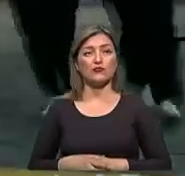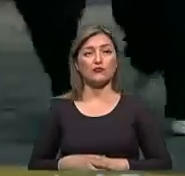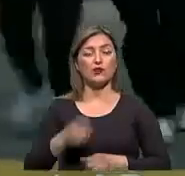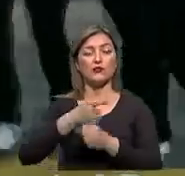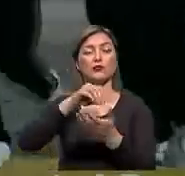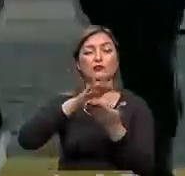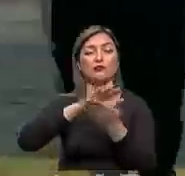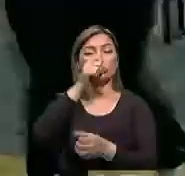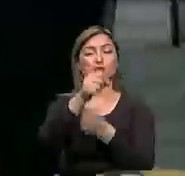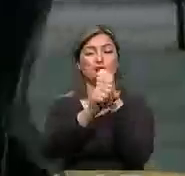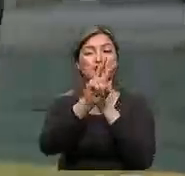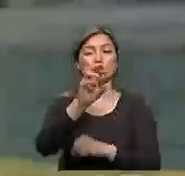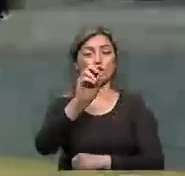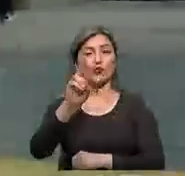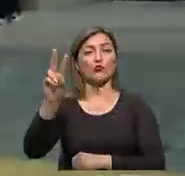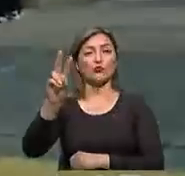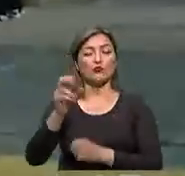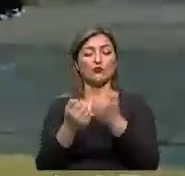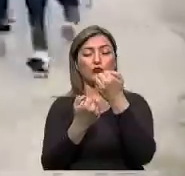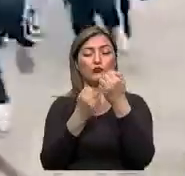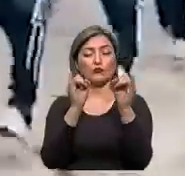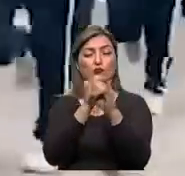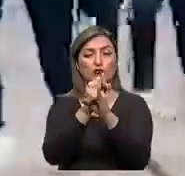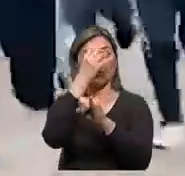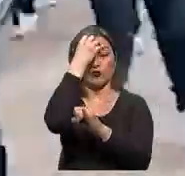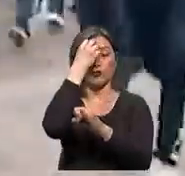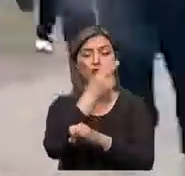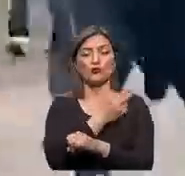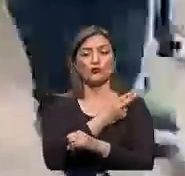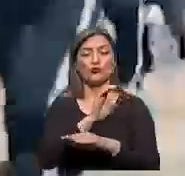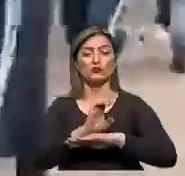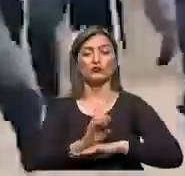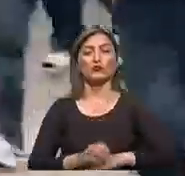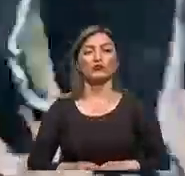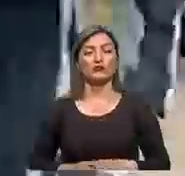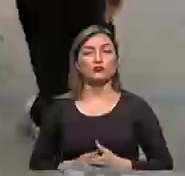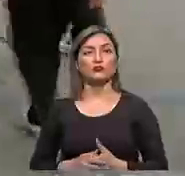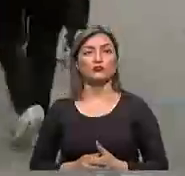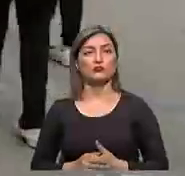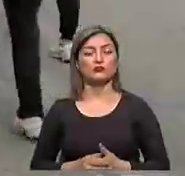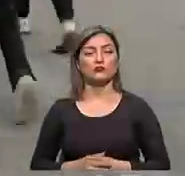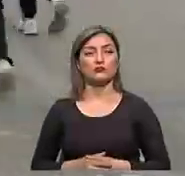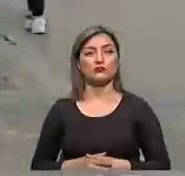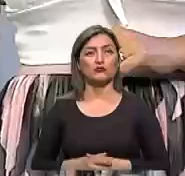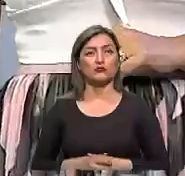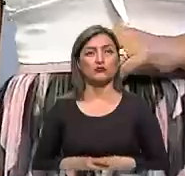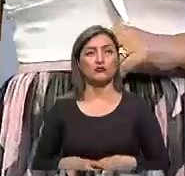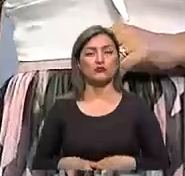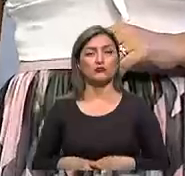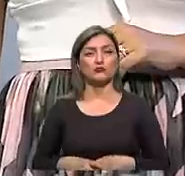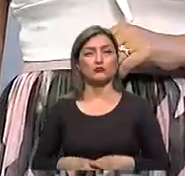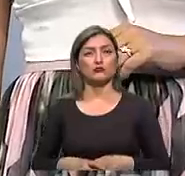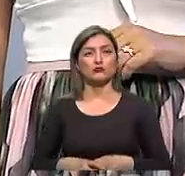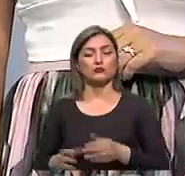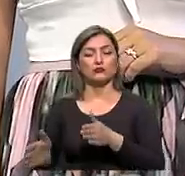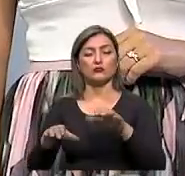partir del próximo año con el apoyo de las instituciones educativas del país. En Quito, María Gracia Acosta, 24 horas.